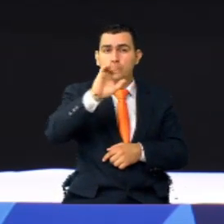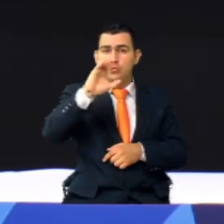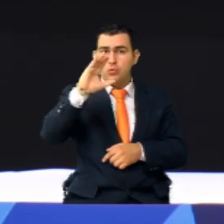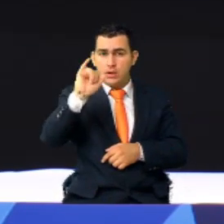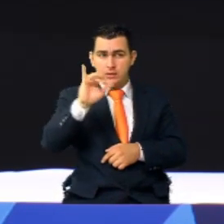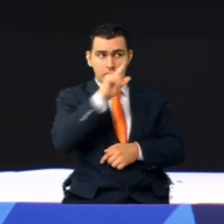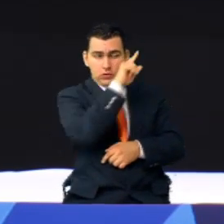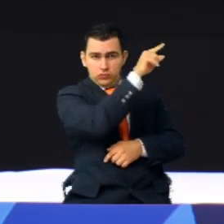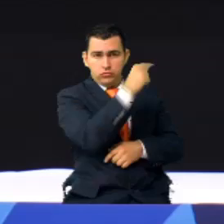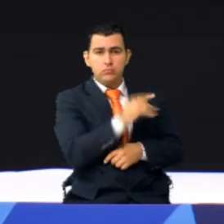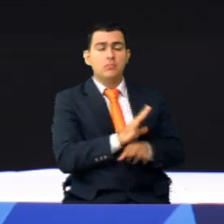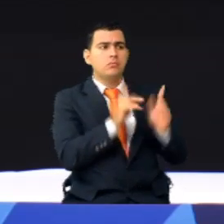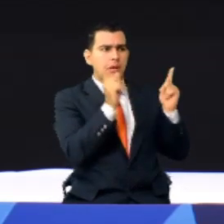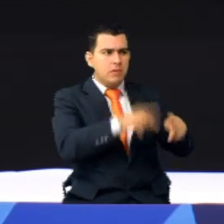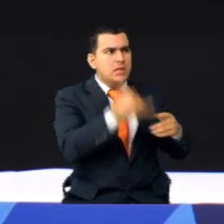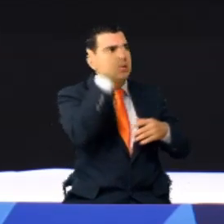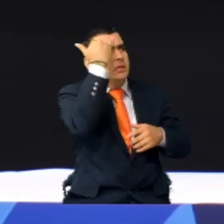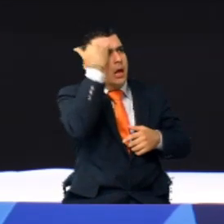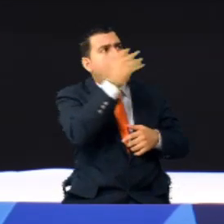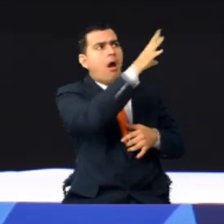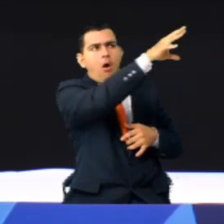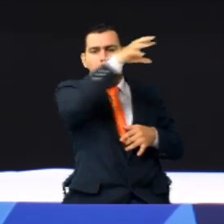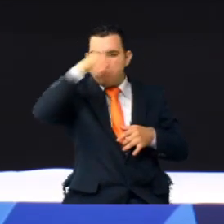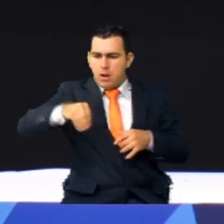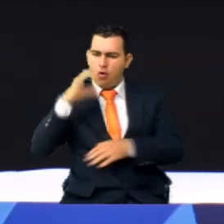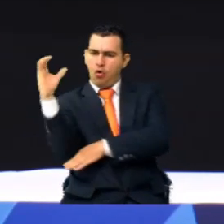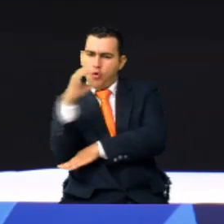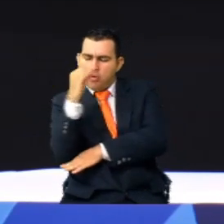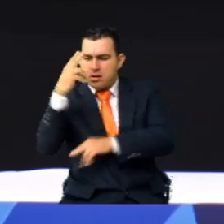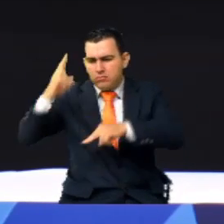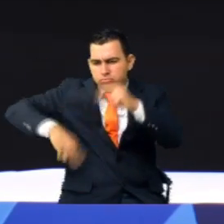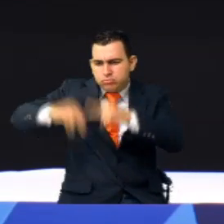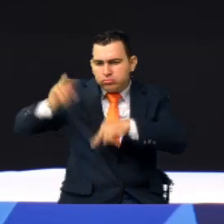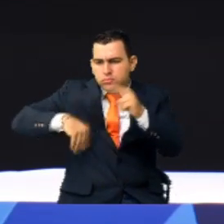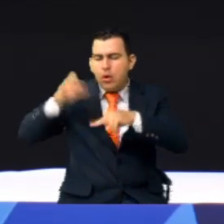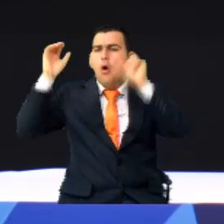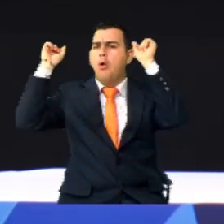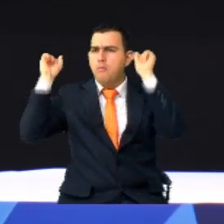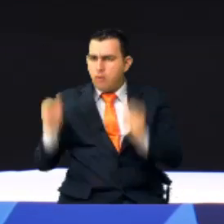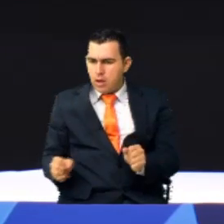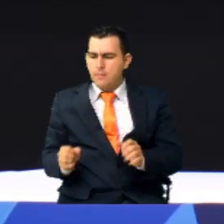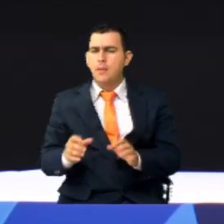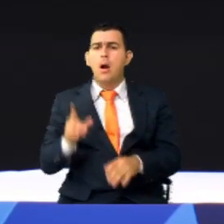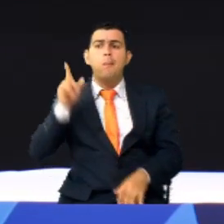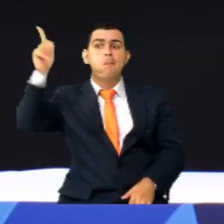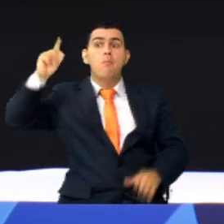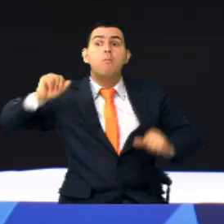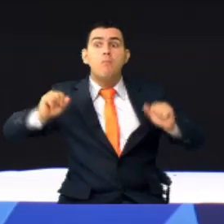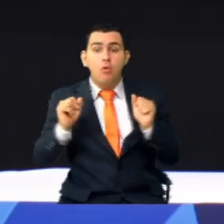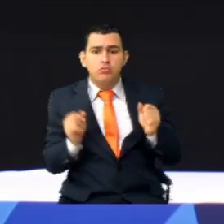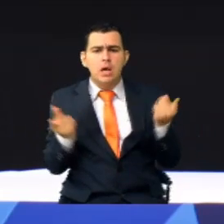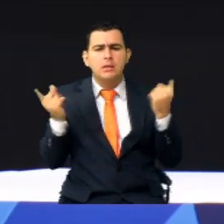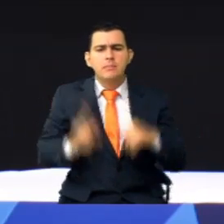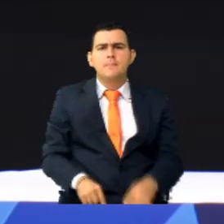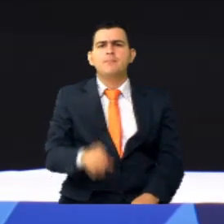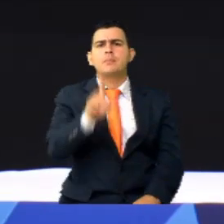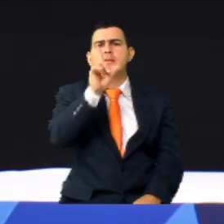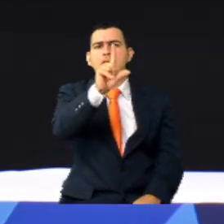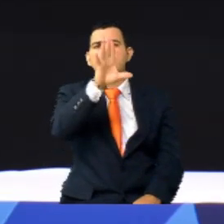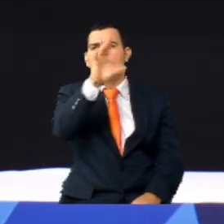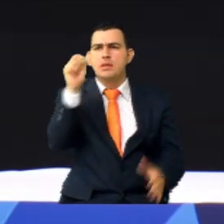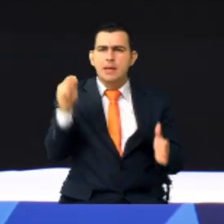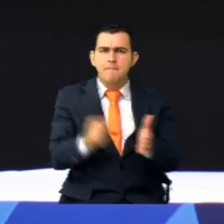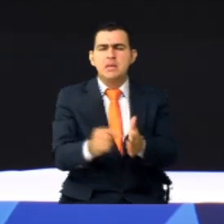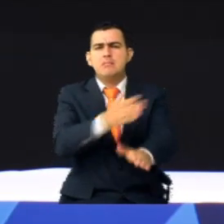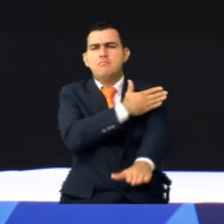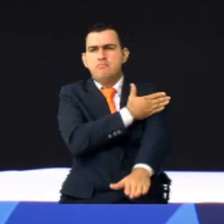las basuras acompañado a un programa de reciclaje. Le damos solución al tema de la energía eléctrica. En Bogotá van a hacer una planta que cuesta 150 mil millones de pesos